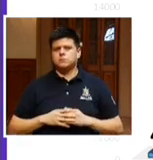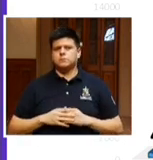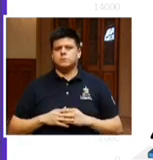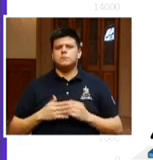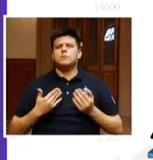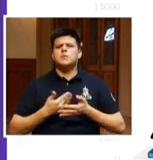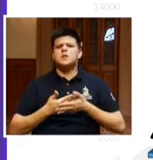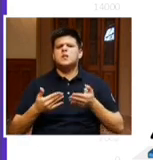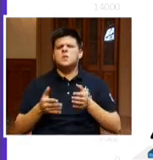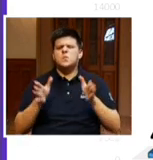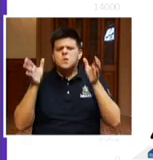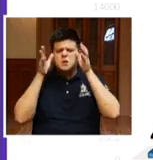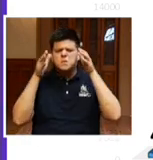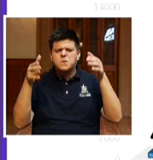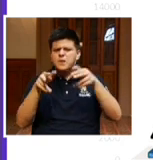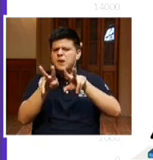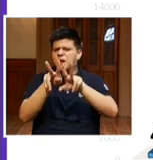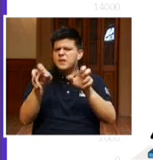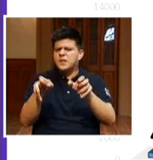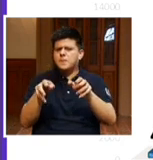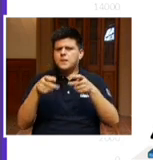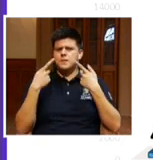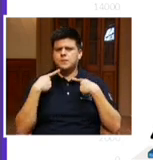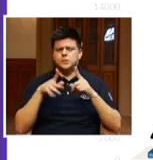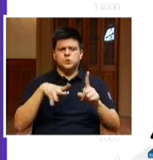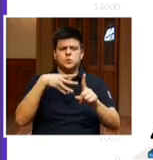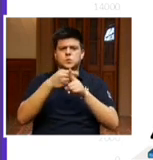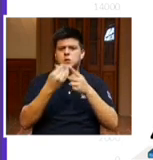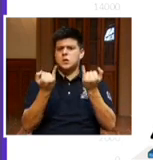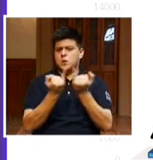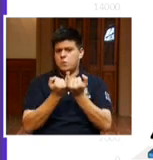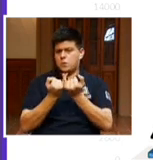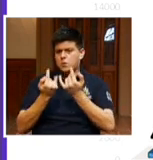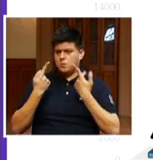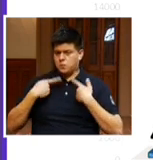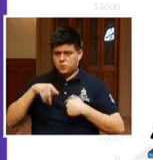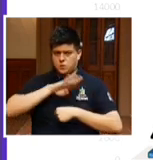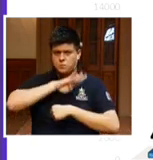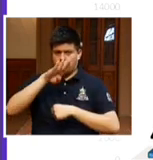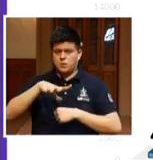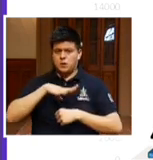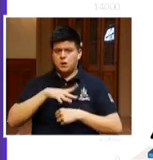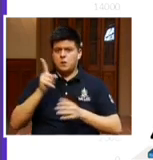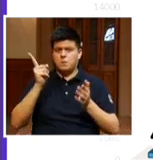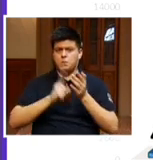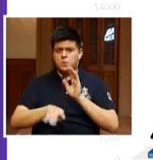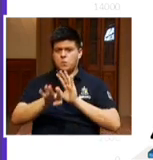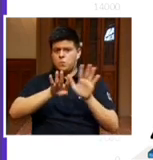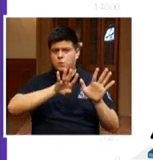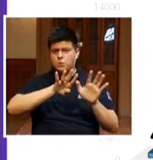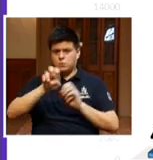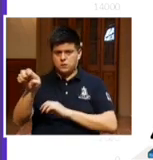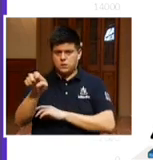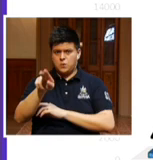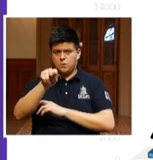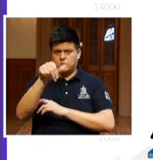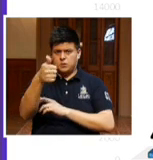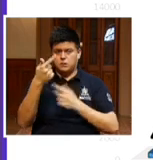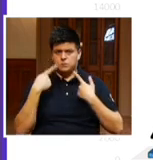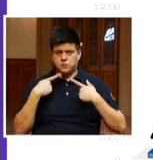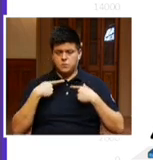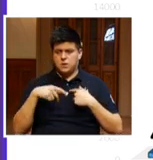Hablando específicamente de los casos y defunciones, hoy tenemos 1,486 defunciones,